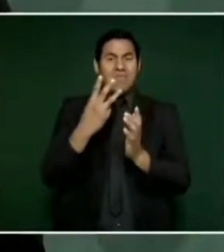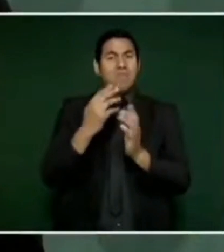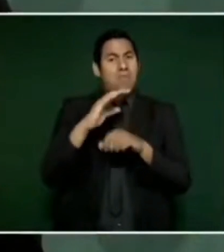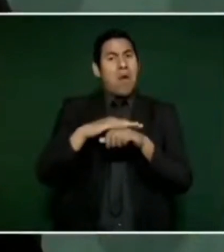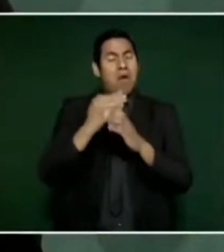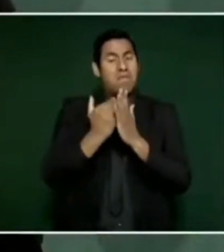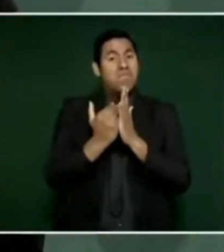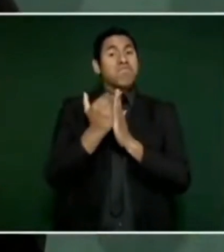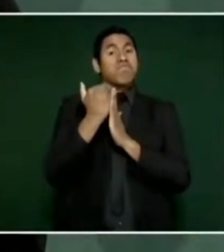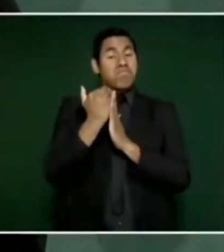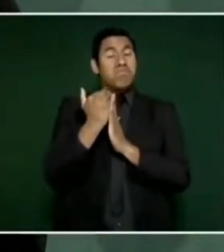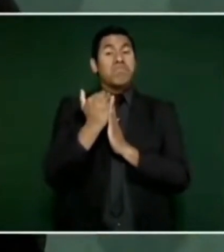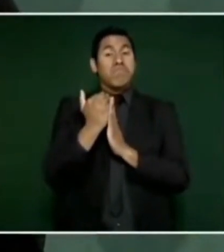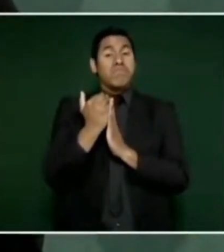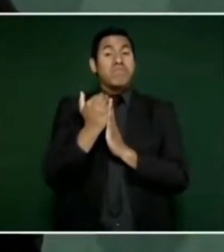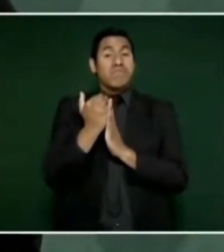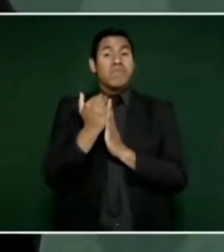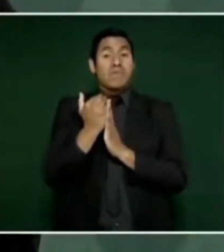Tenemos